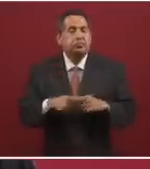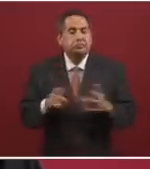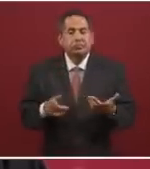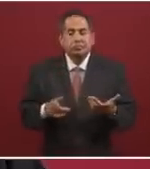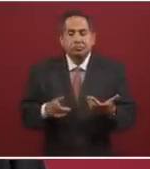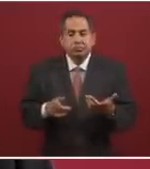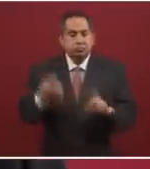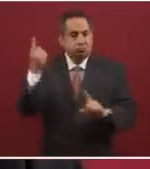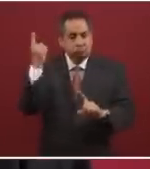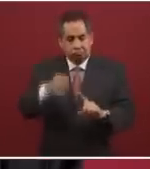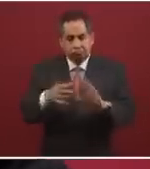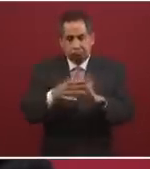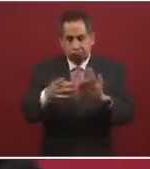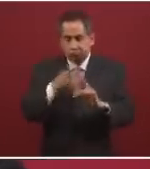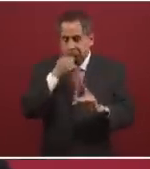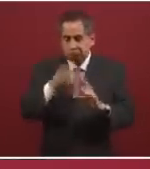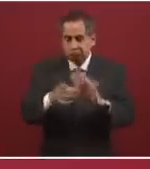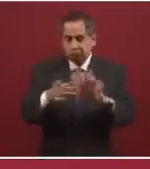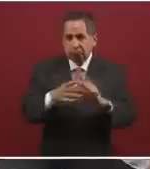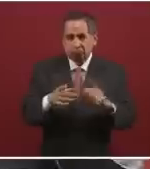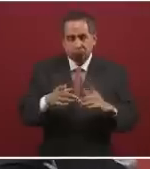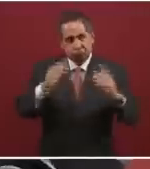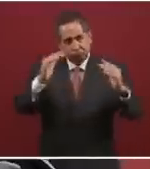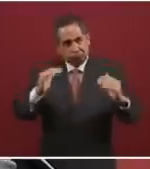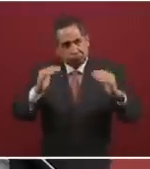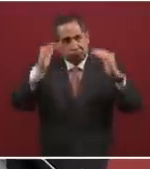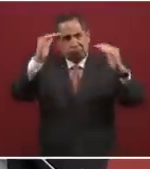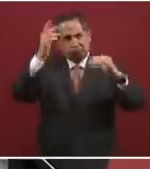la instrucción fue arriba.